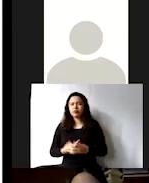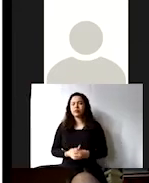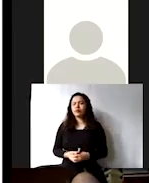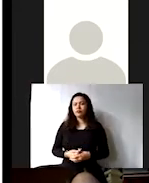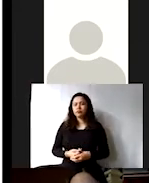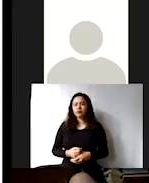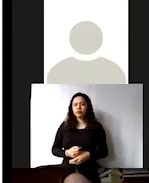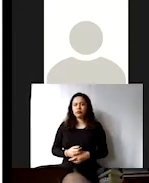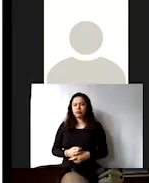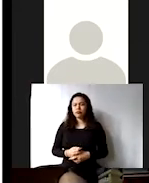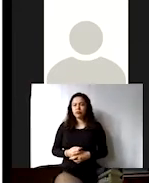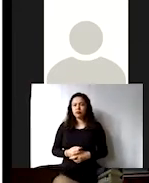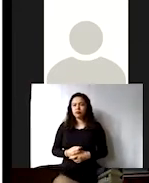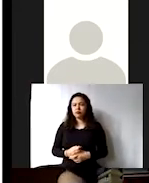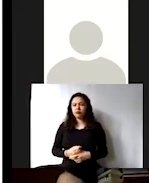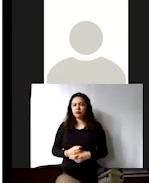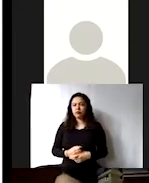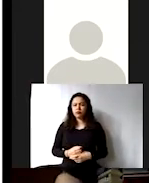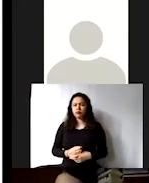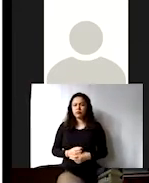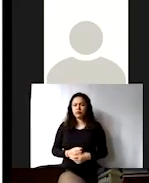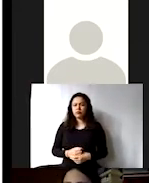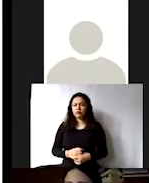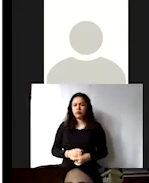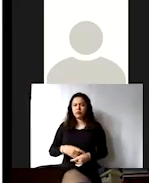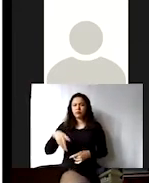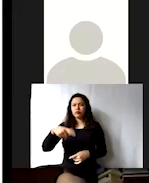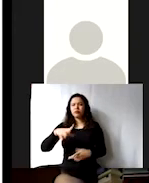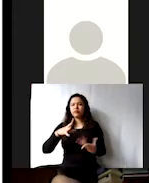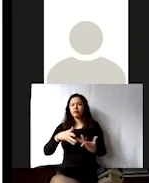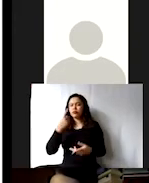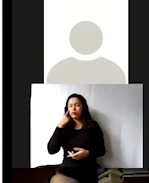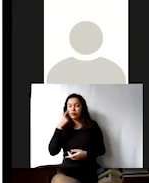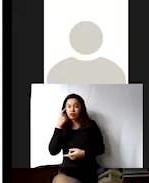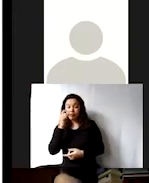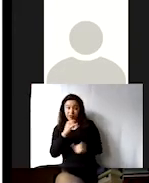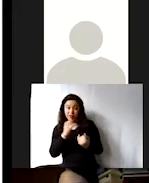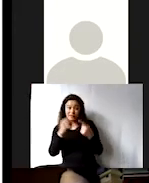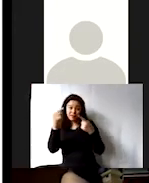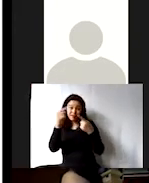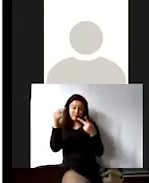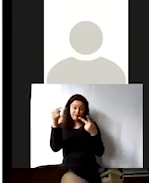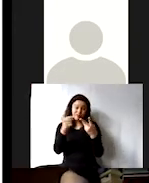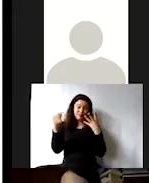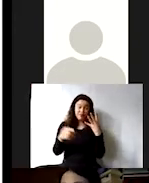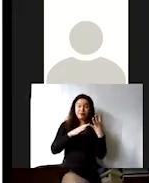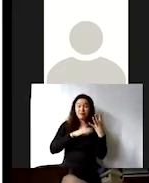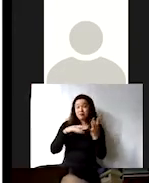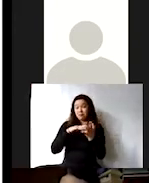ustedes a lo mejor pueden jugar un poquito con esa carta de, pero le pego a esto también y eso les puede